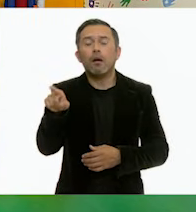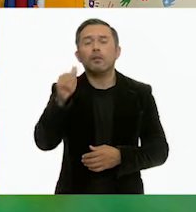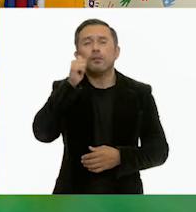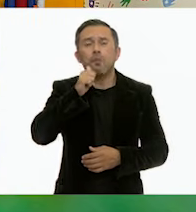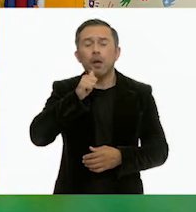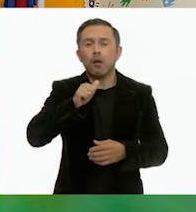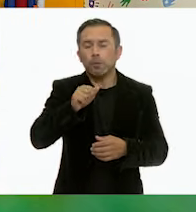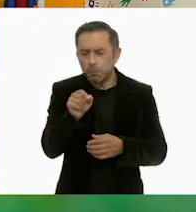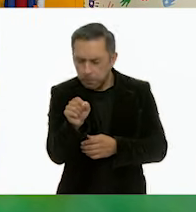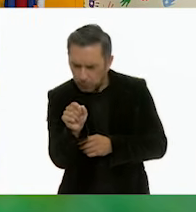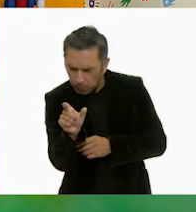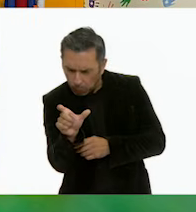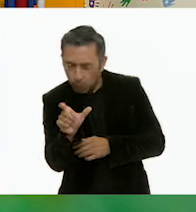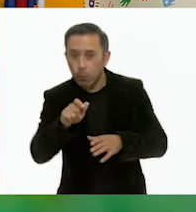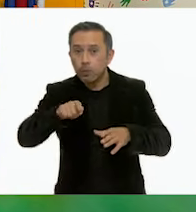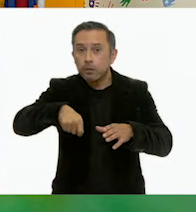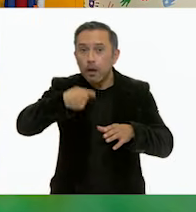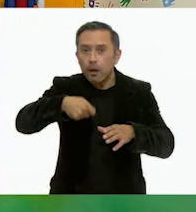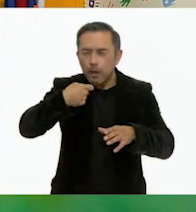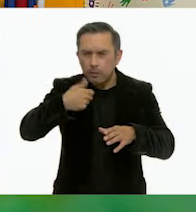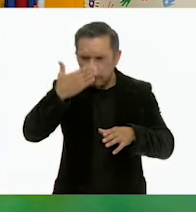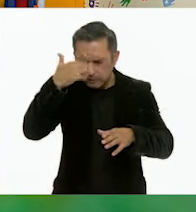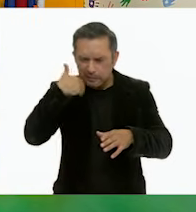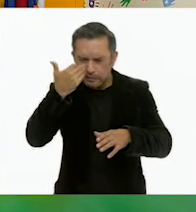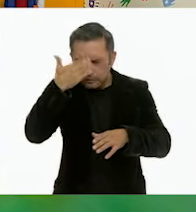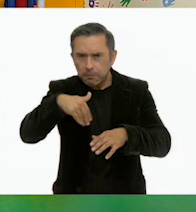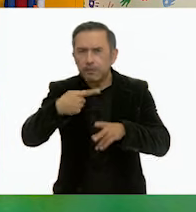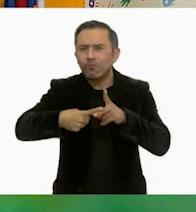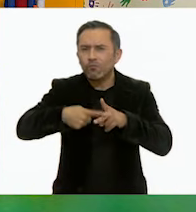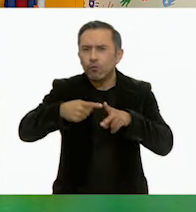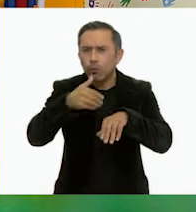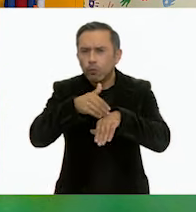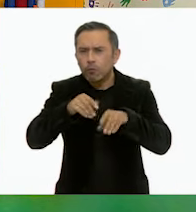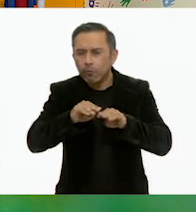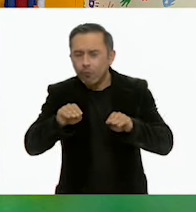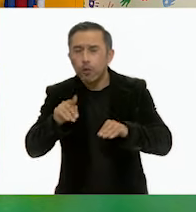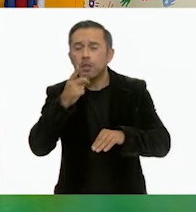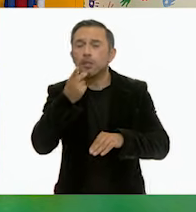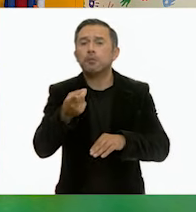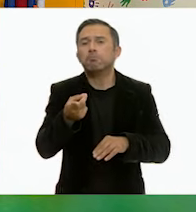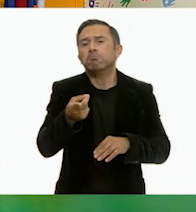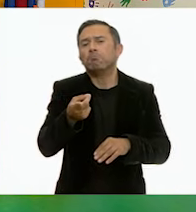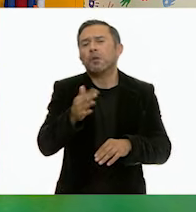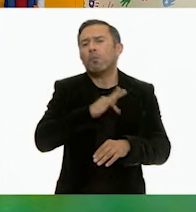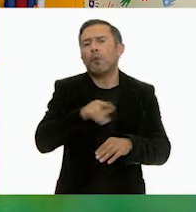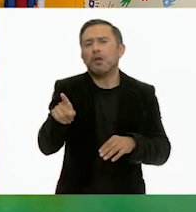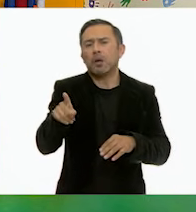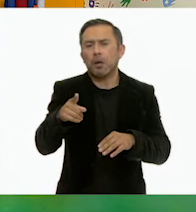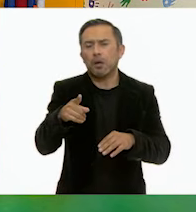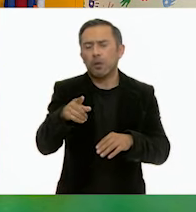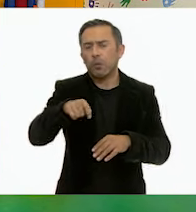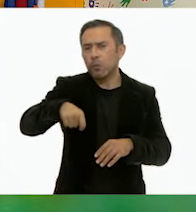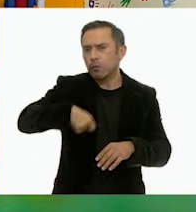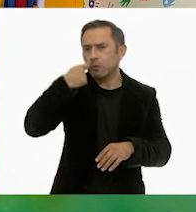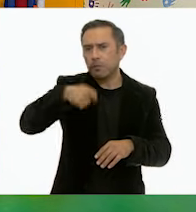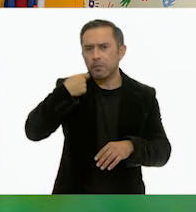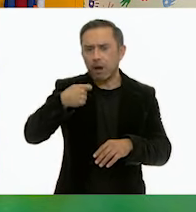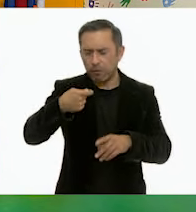para medir. Él decía que no importaba qué utilizaba para medir o la unidad de